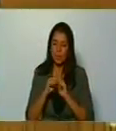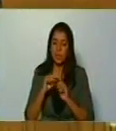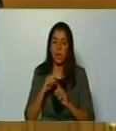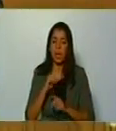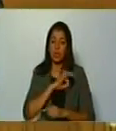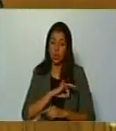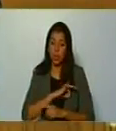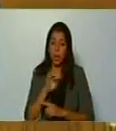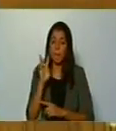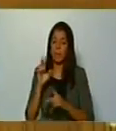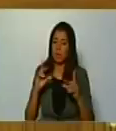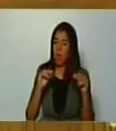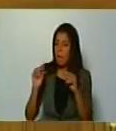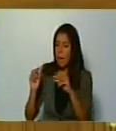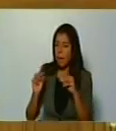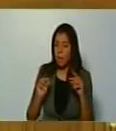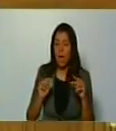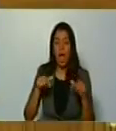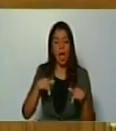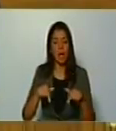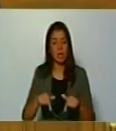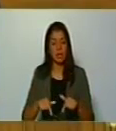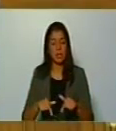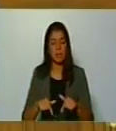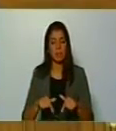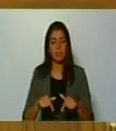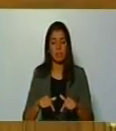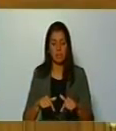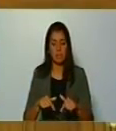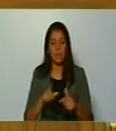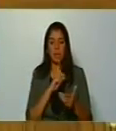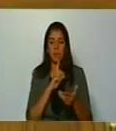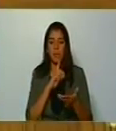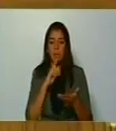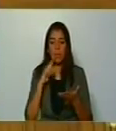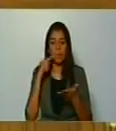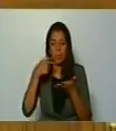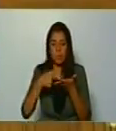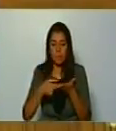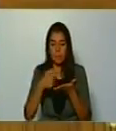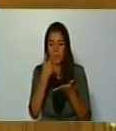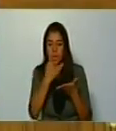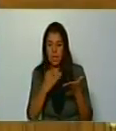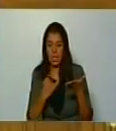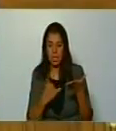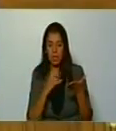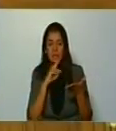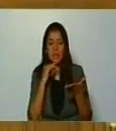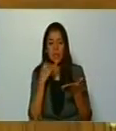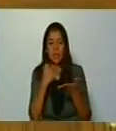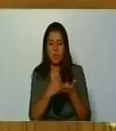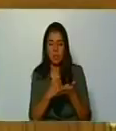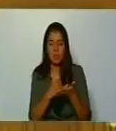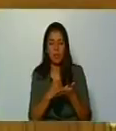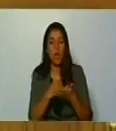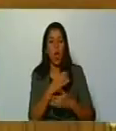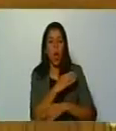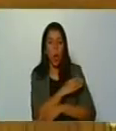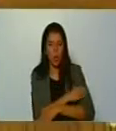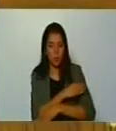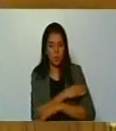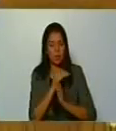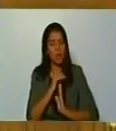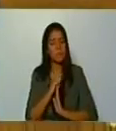signo, aquí se han inscrito para las municipales los liderazgos opositores más conocidos